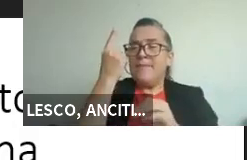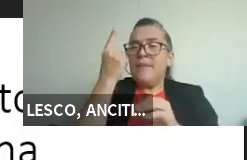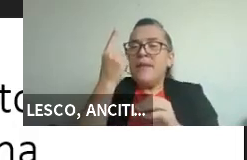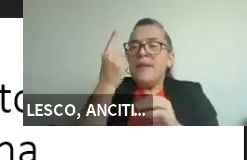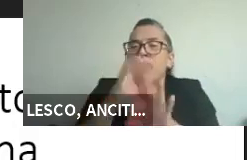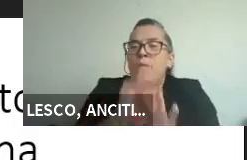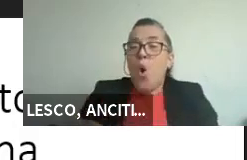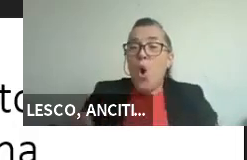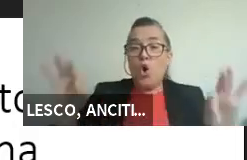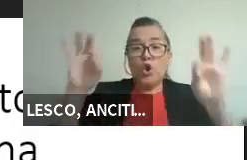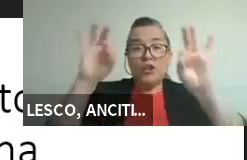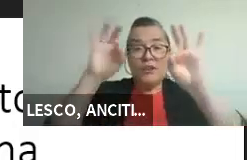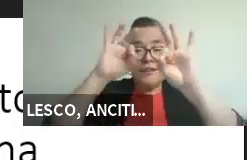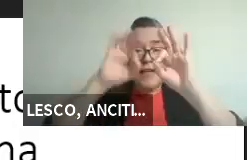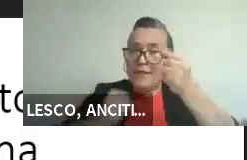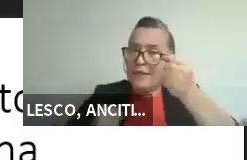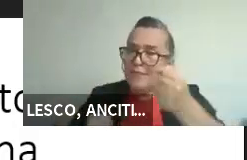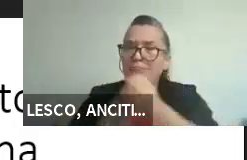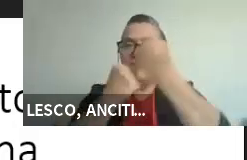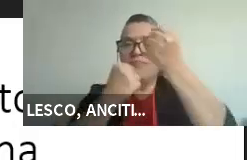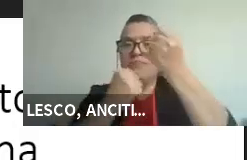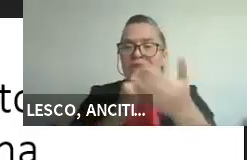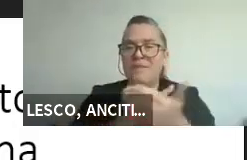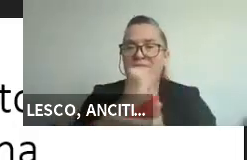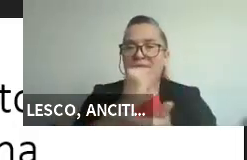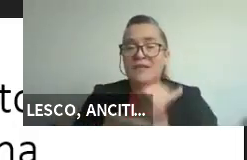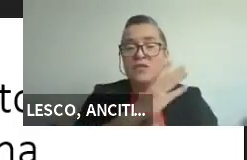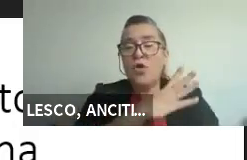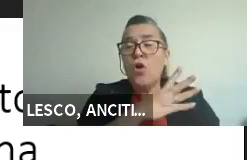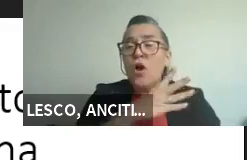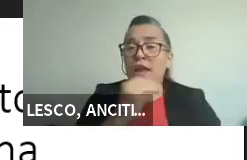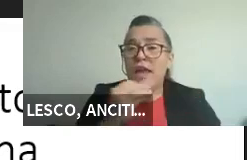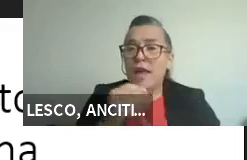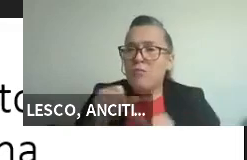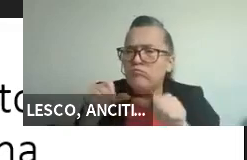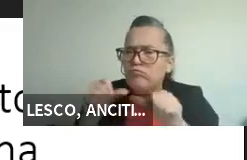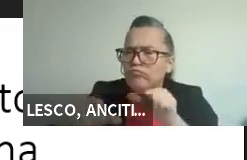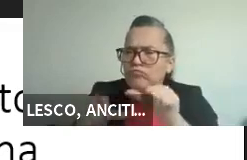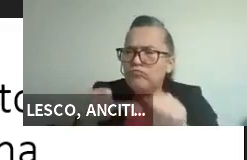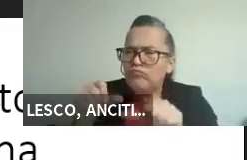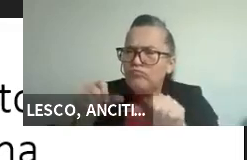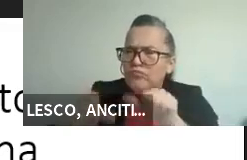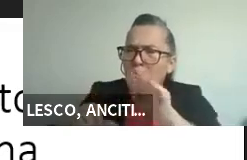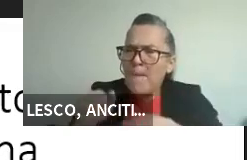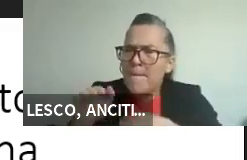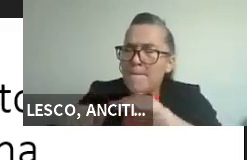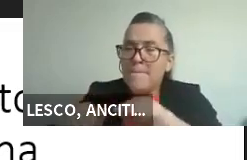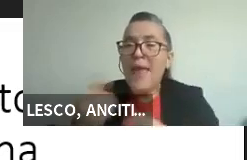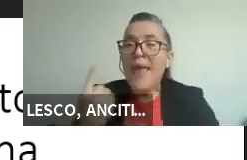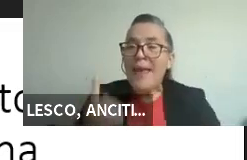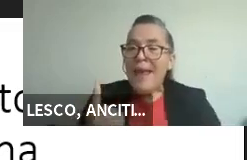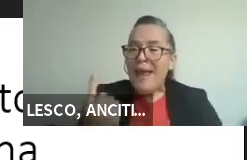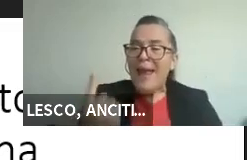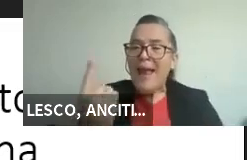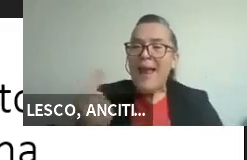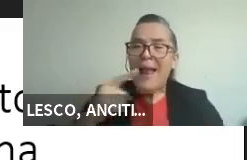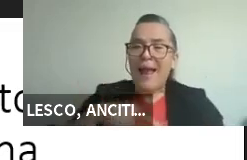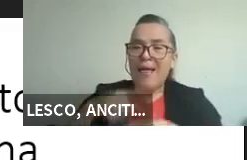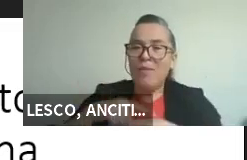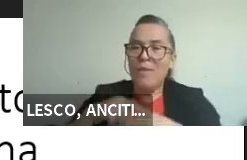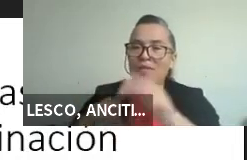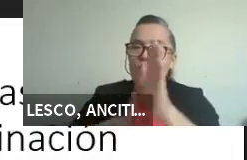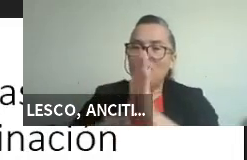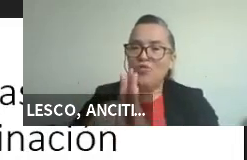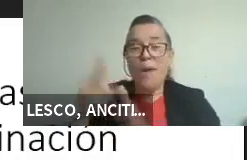y y dar los pasos que hay que dar en cada momento particular del desarrollo teniendo una visión clara